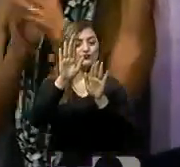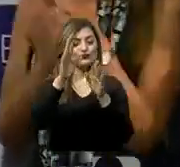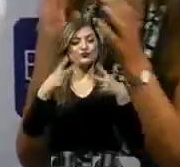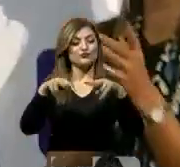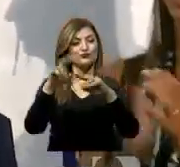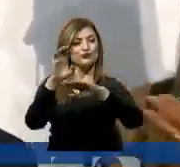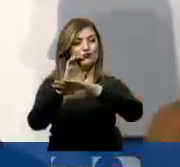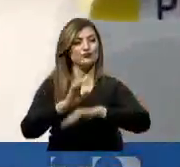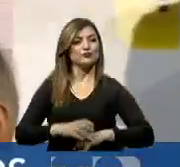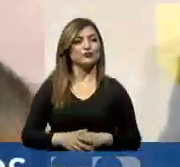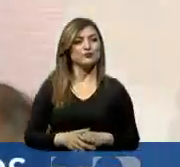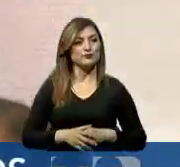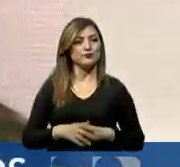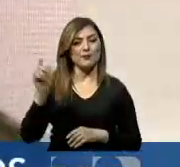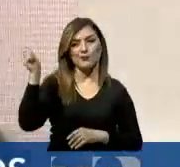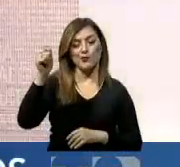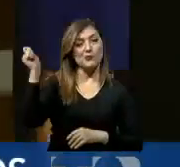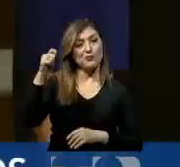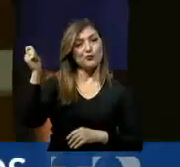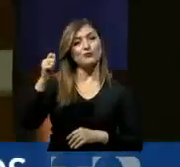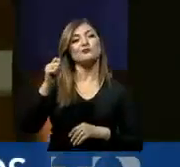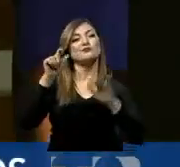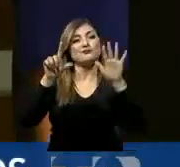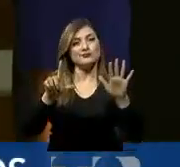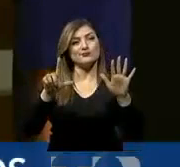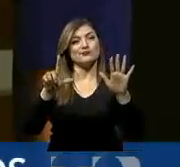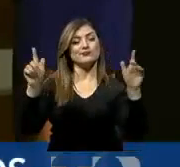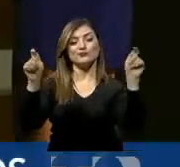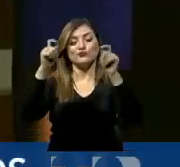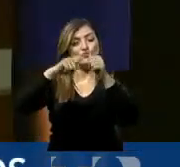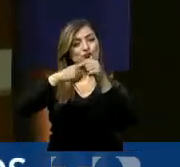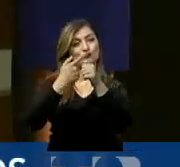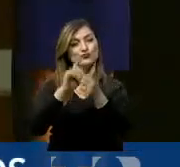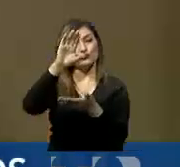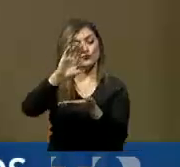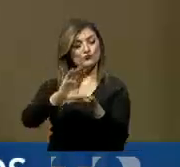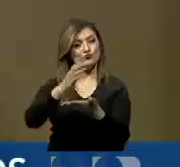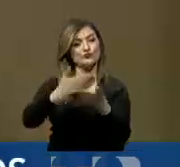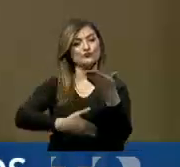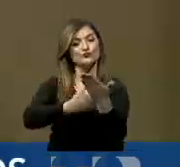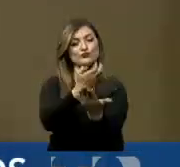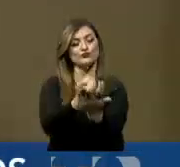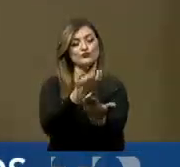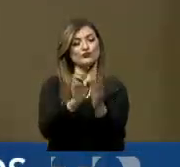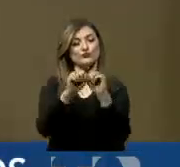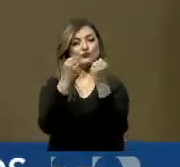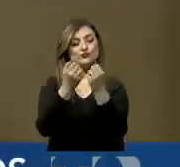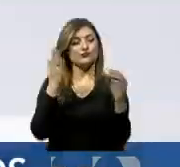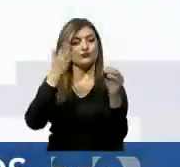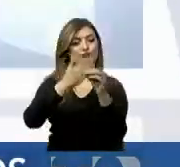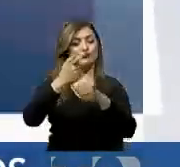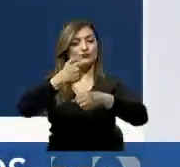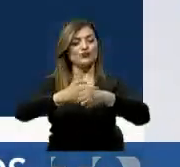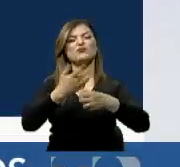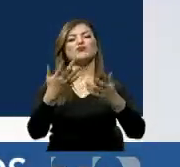Con este, el séptimo campanazo 2022, se celebró la primera emisión de bono social con enfoque de género en el mercado de